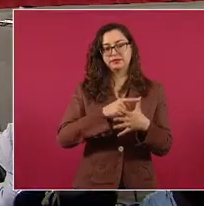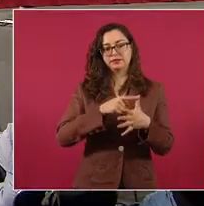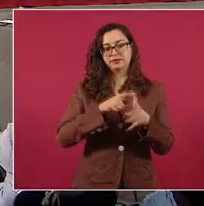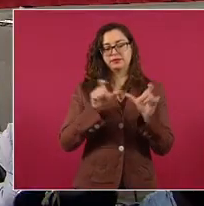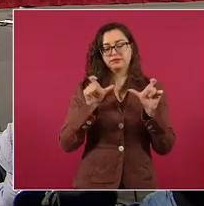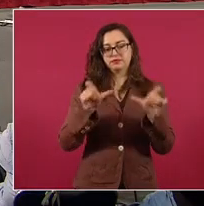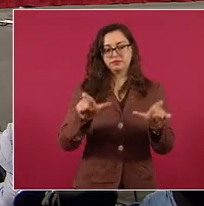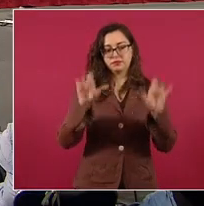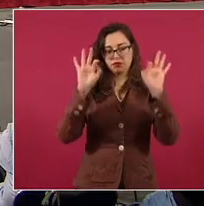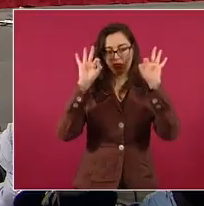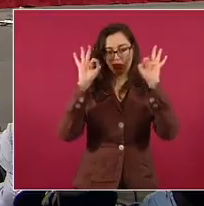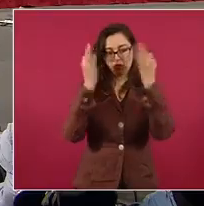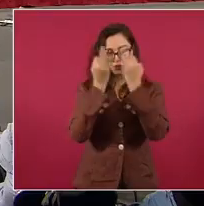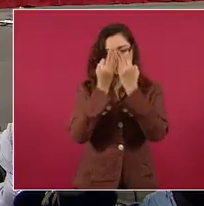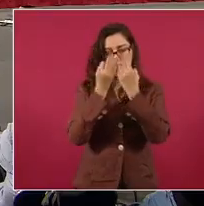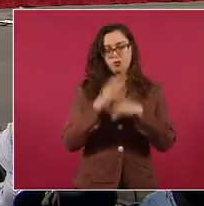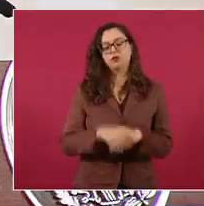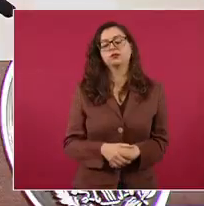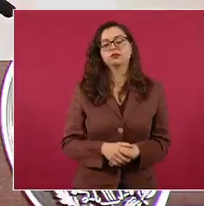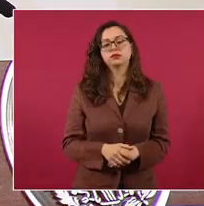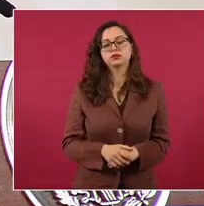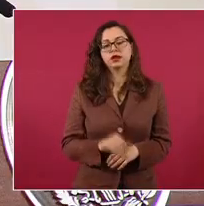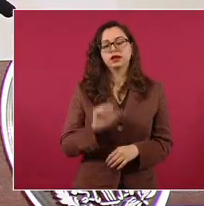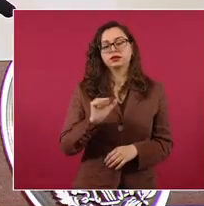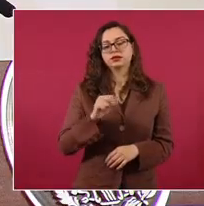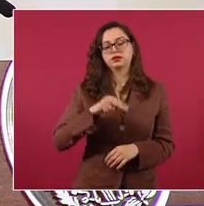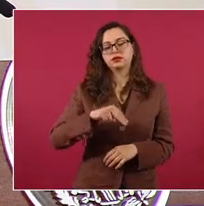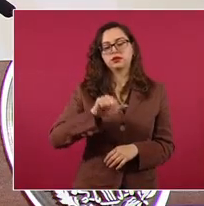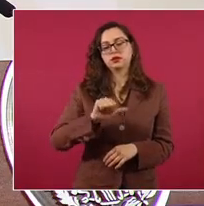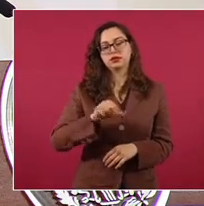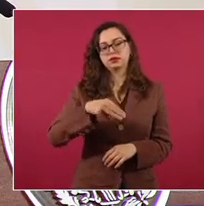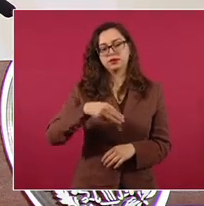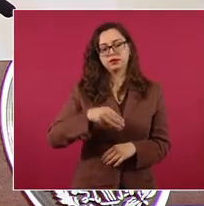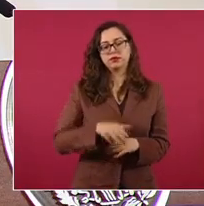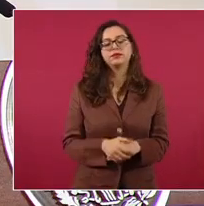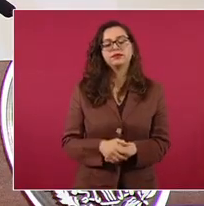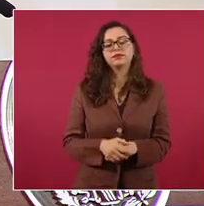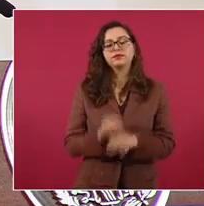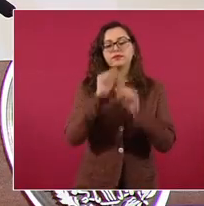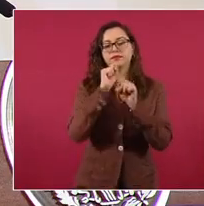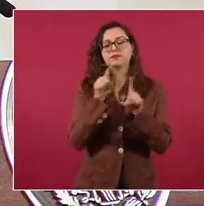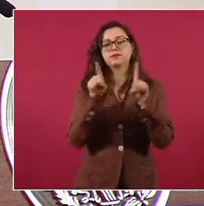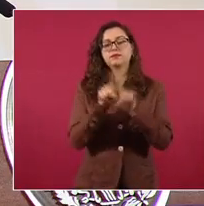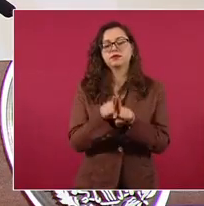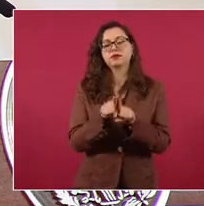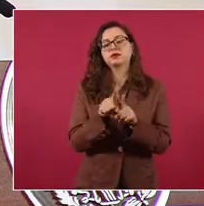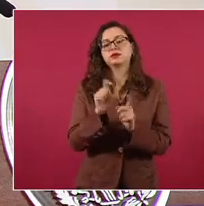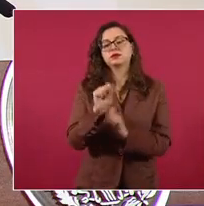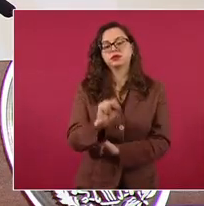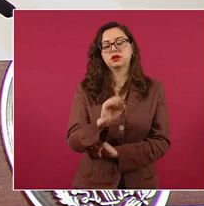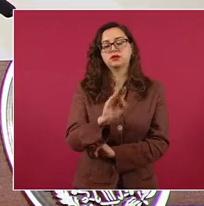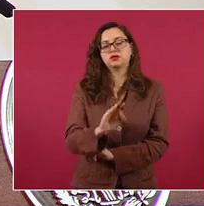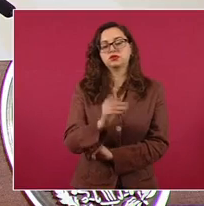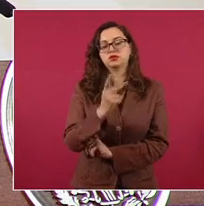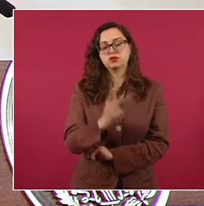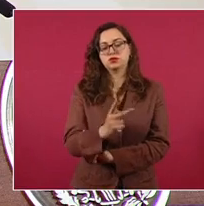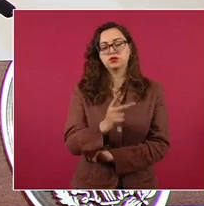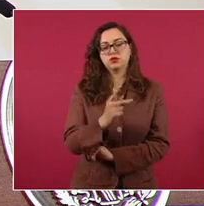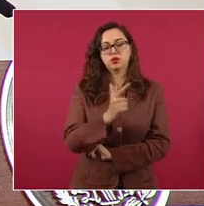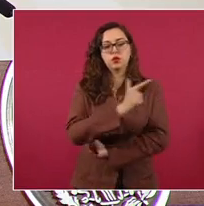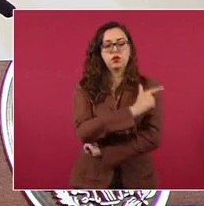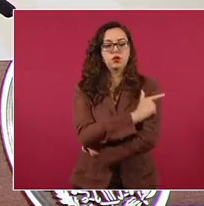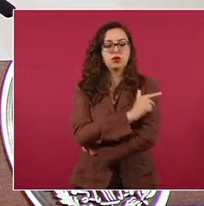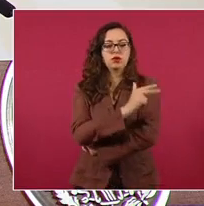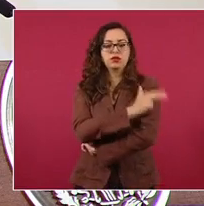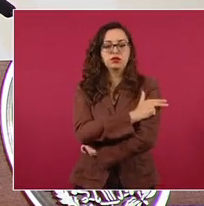de México, la Agencia Nacional de Aduanas de México, además de la Secretaría de la Función Pública, de la Guardia